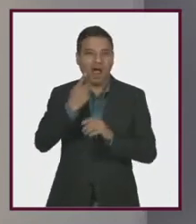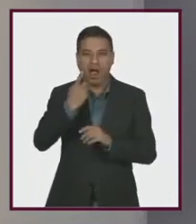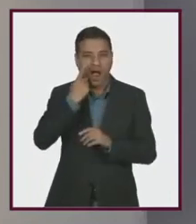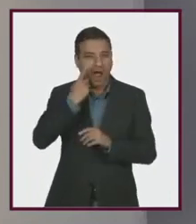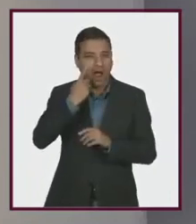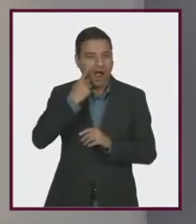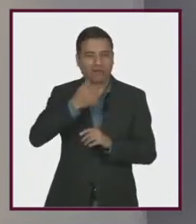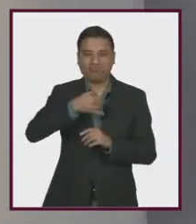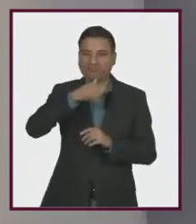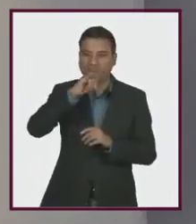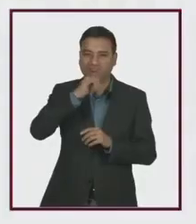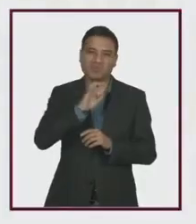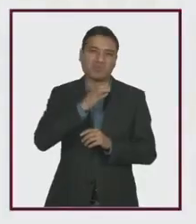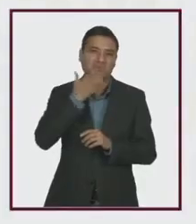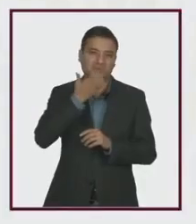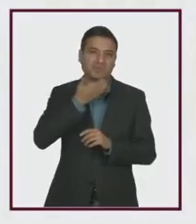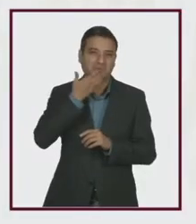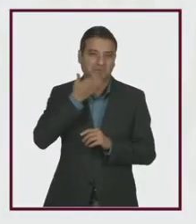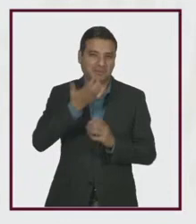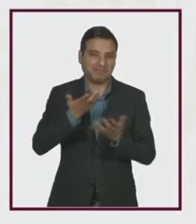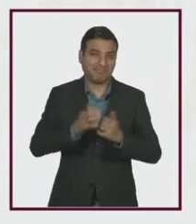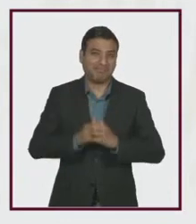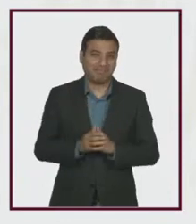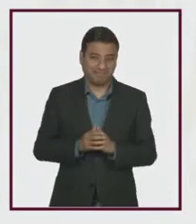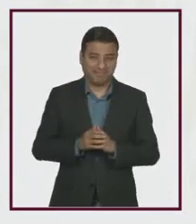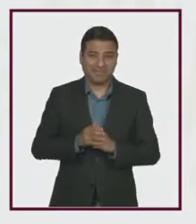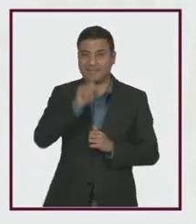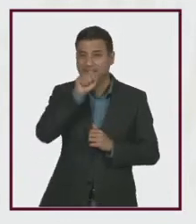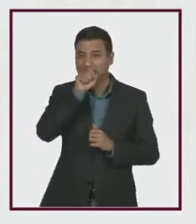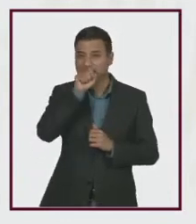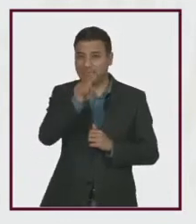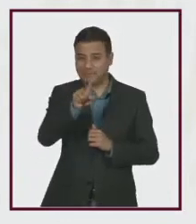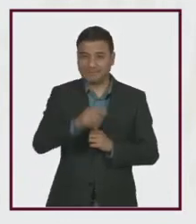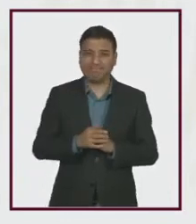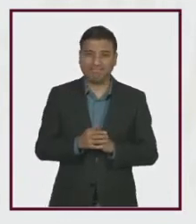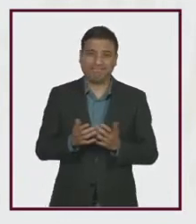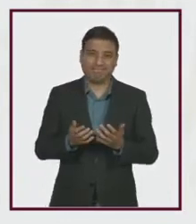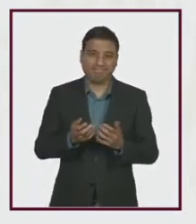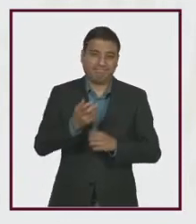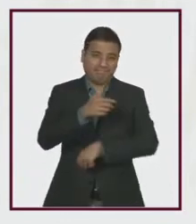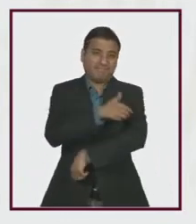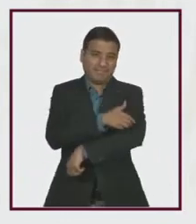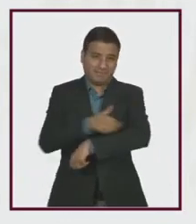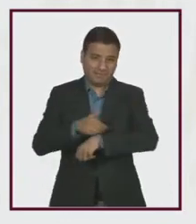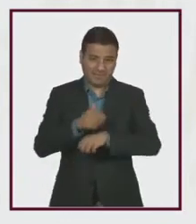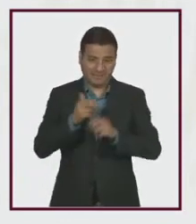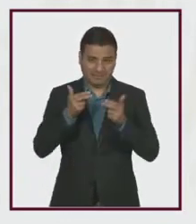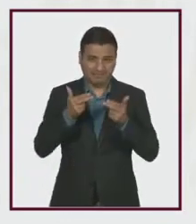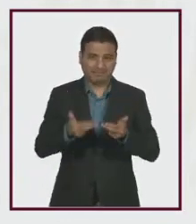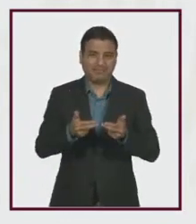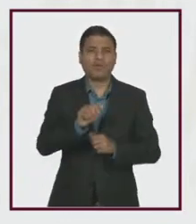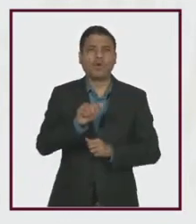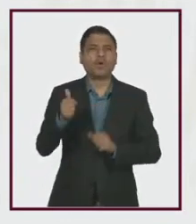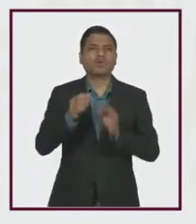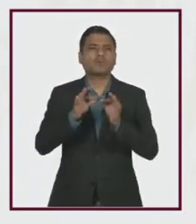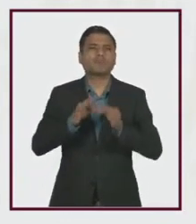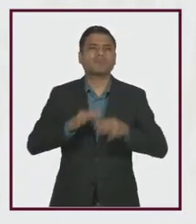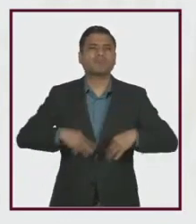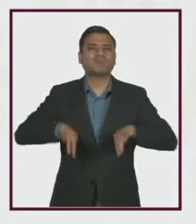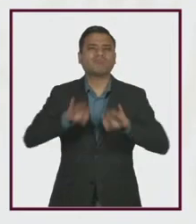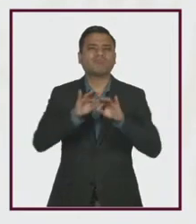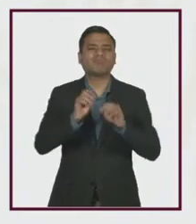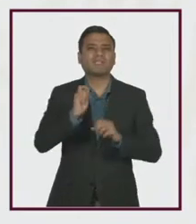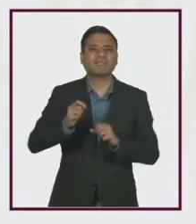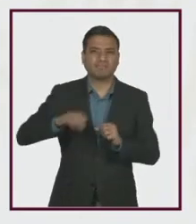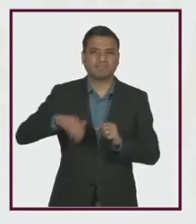algunas situaciones que tienen que ver con nuestra individualidad que van a afectar. Otra parte importante pues tiene que ver lo que te decía hace un